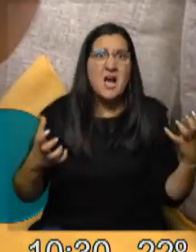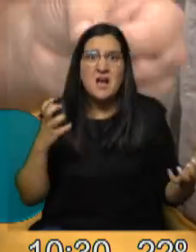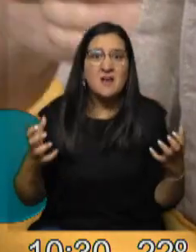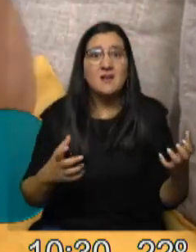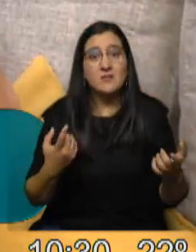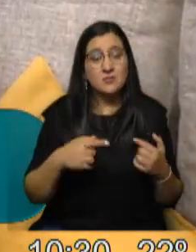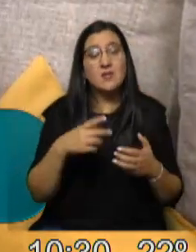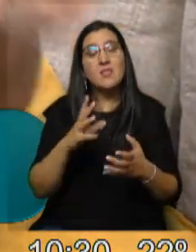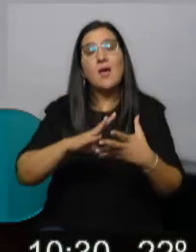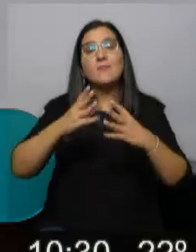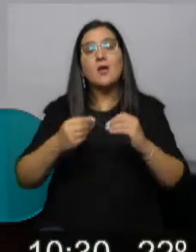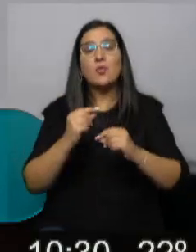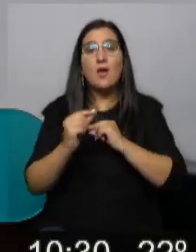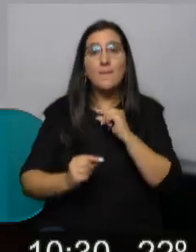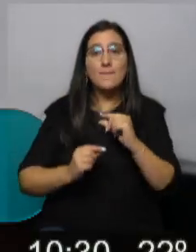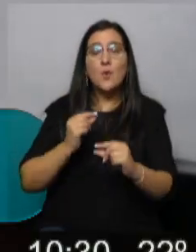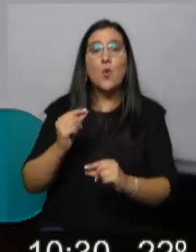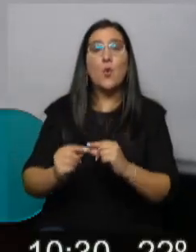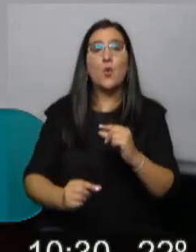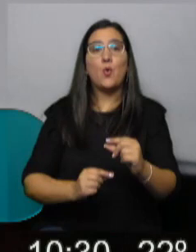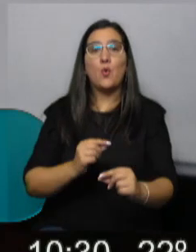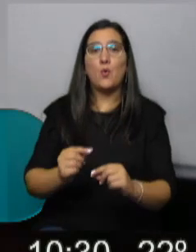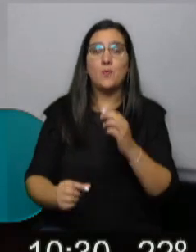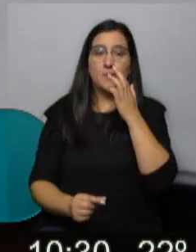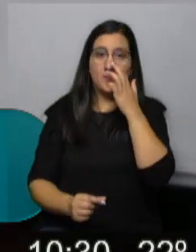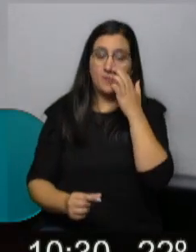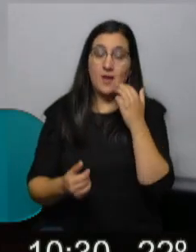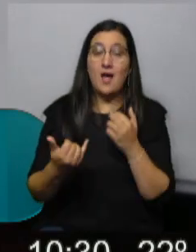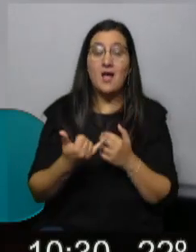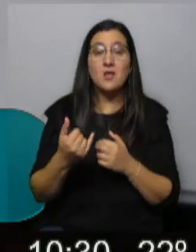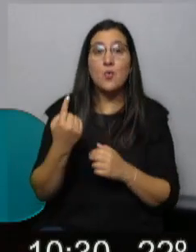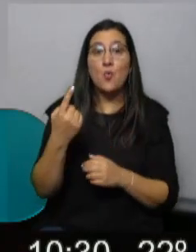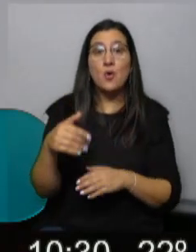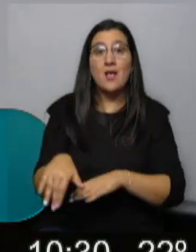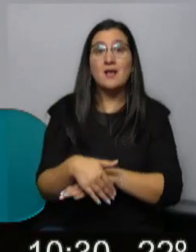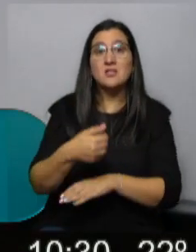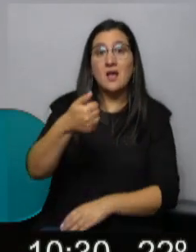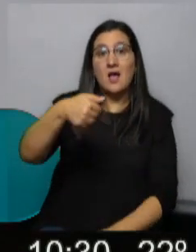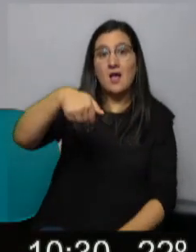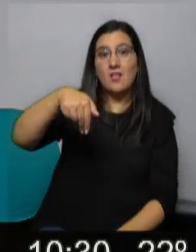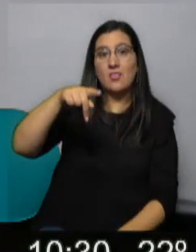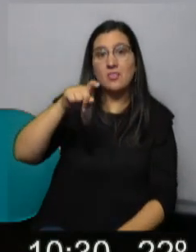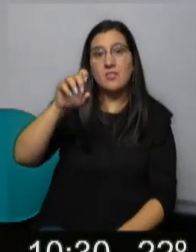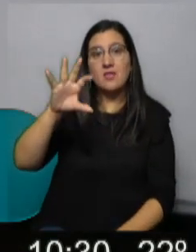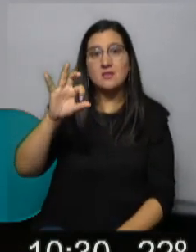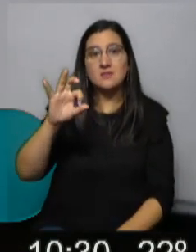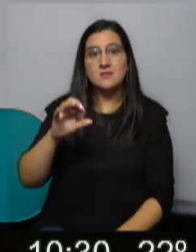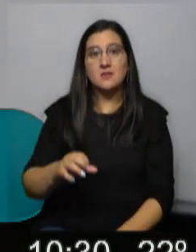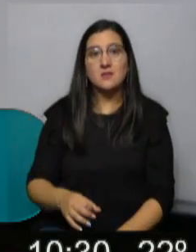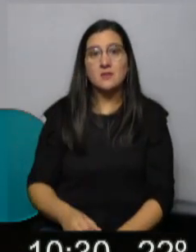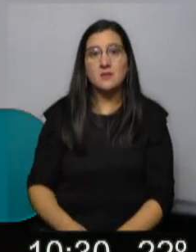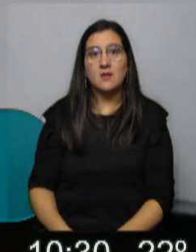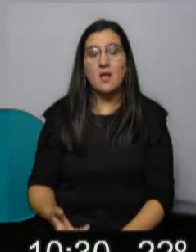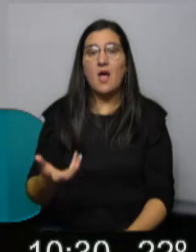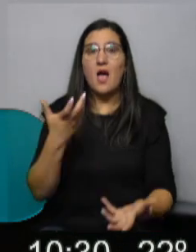de con qué tenemos a favor y en contra para tratar. Hay uno en la calle Andes, ahí cerca del 18 de julio, que está muy bueno. un... Animales